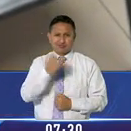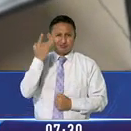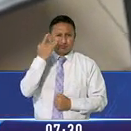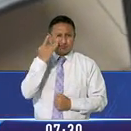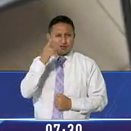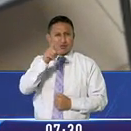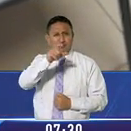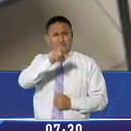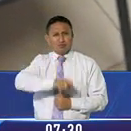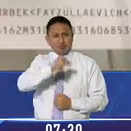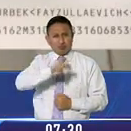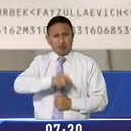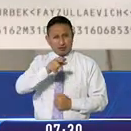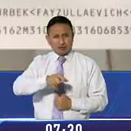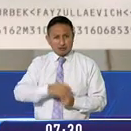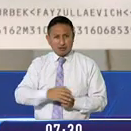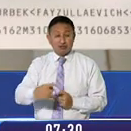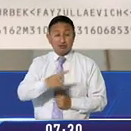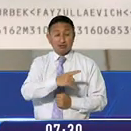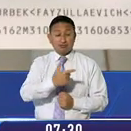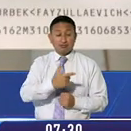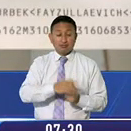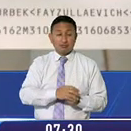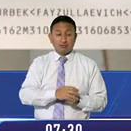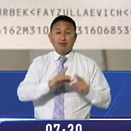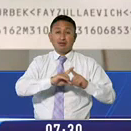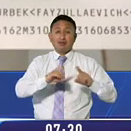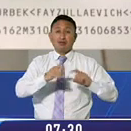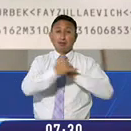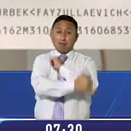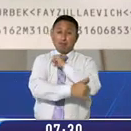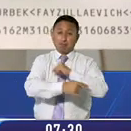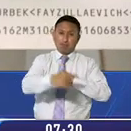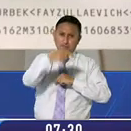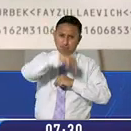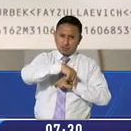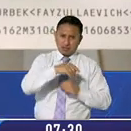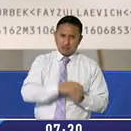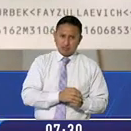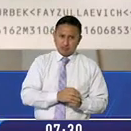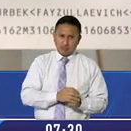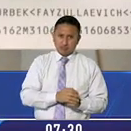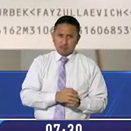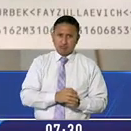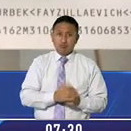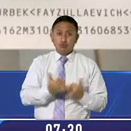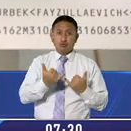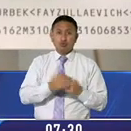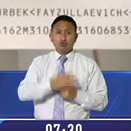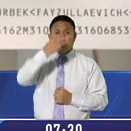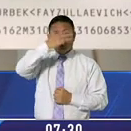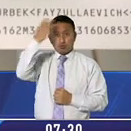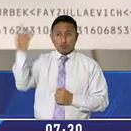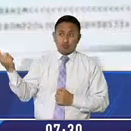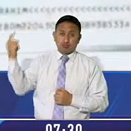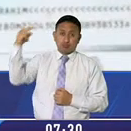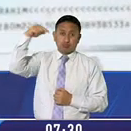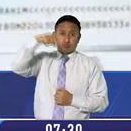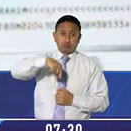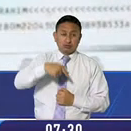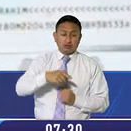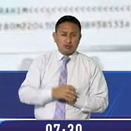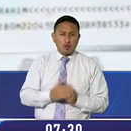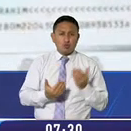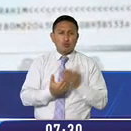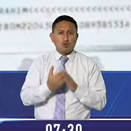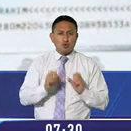ciudadanos de Kazajistán, Tayikistán y Uzbekistán, quienes realizan una migración económica en búsqueda de oportunidades en